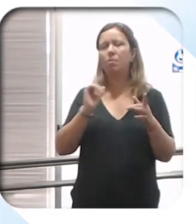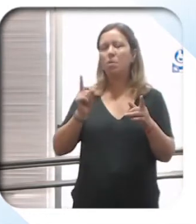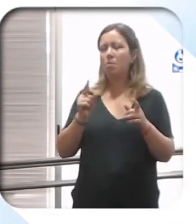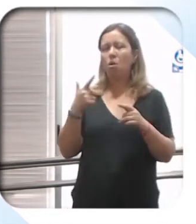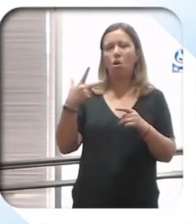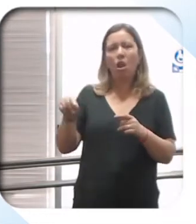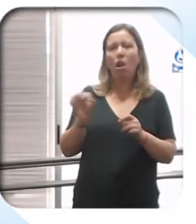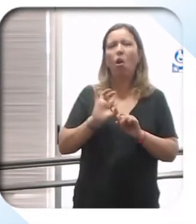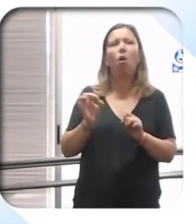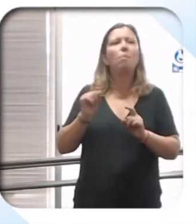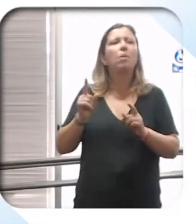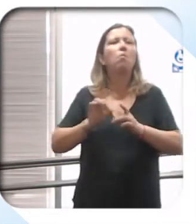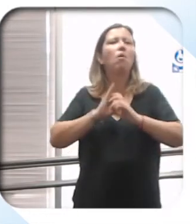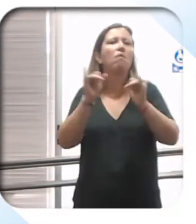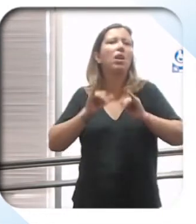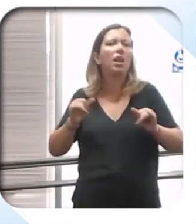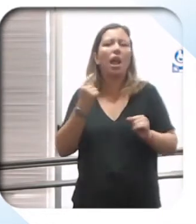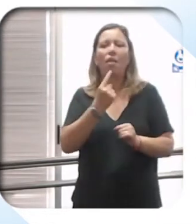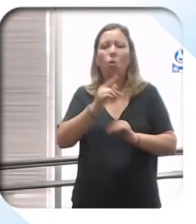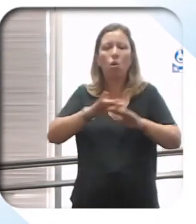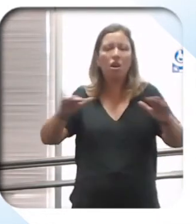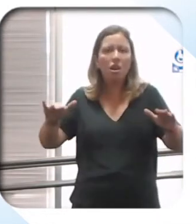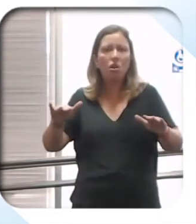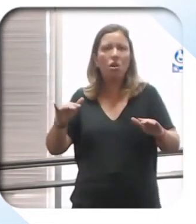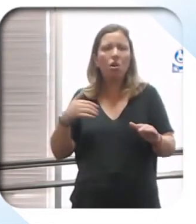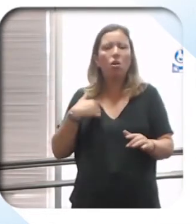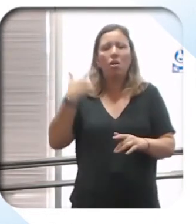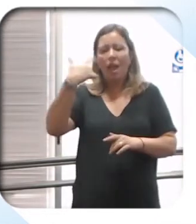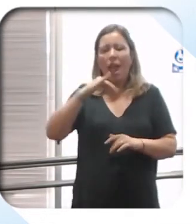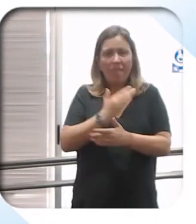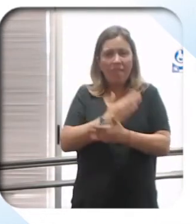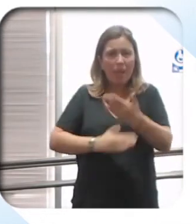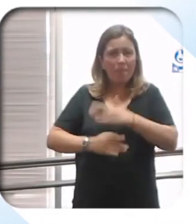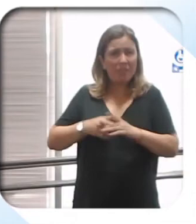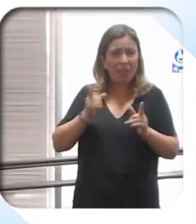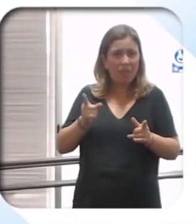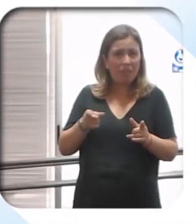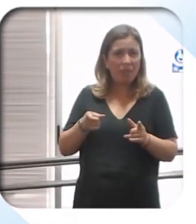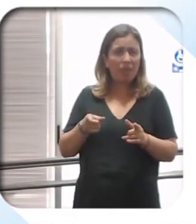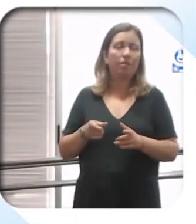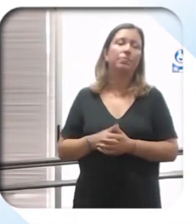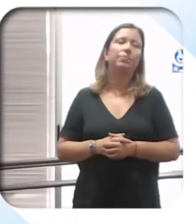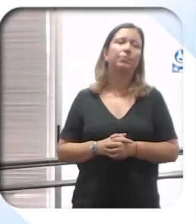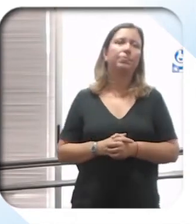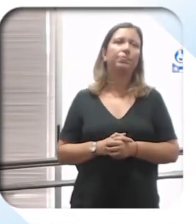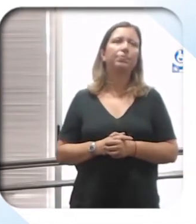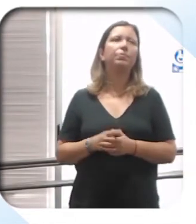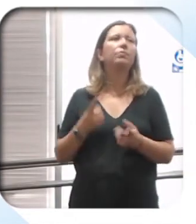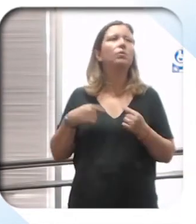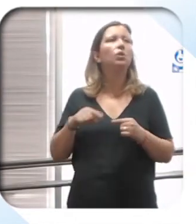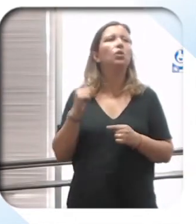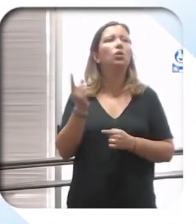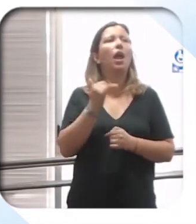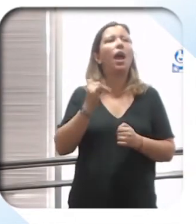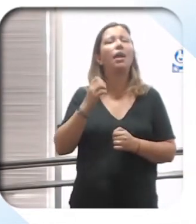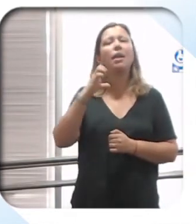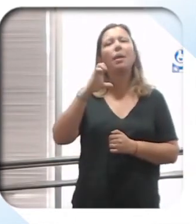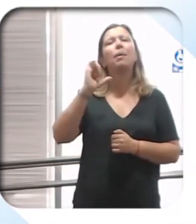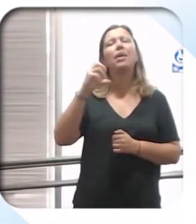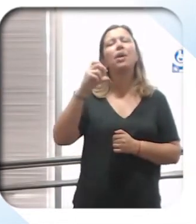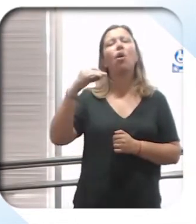desarrollo pleno de niños, niñas y adolescentes por su discapacidad? Creo que no. Por eso tenemos la